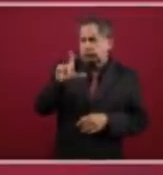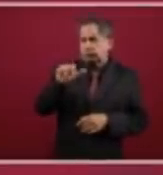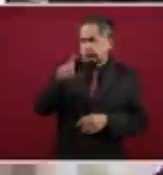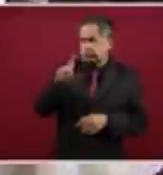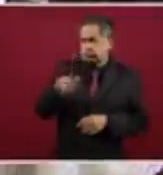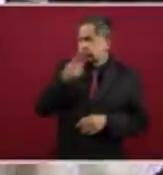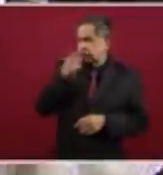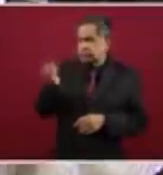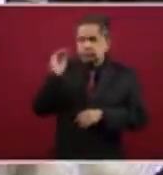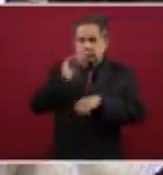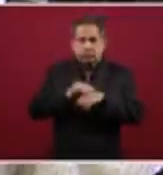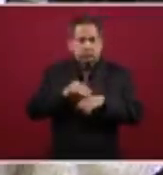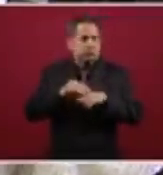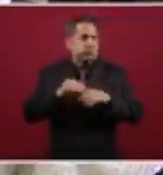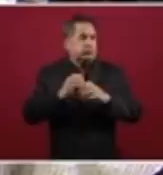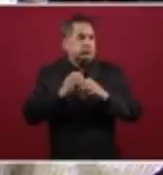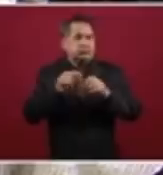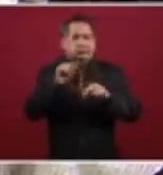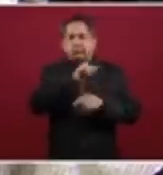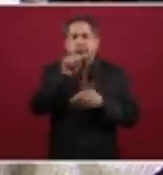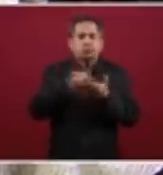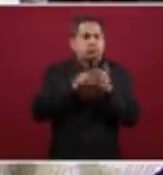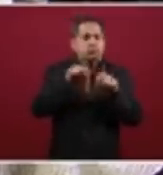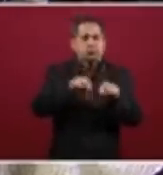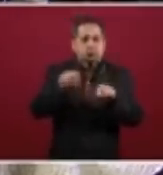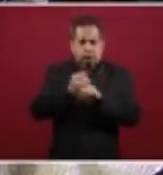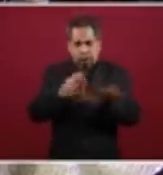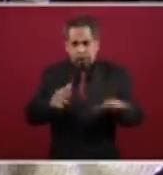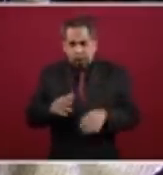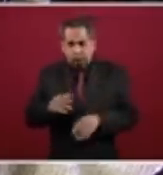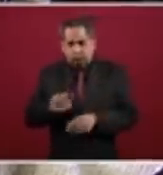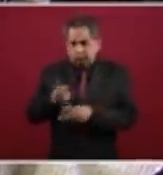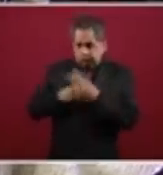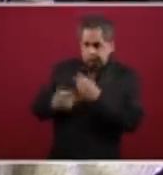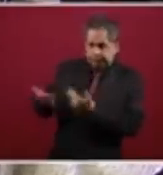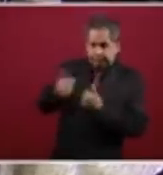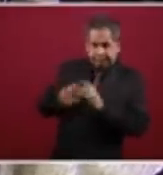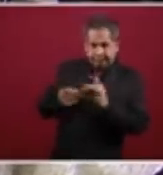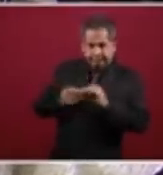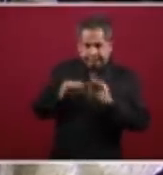está de más que se informe, ya que estamos aquí.